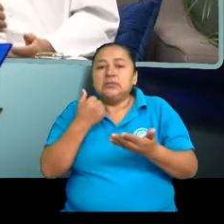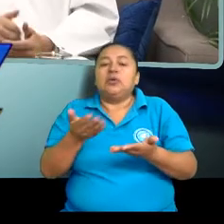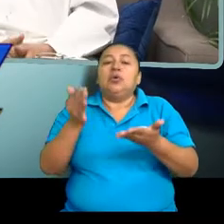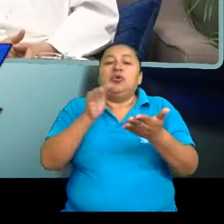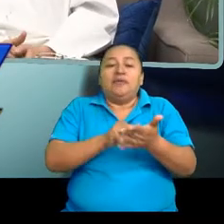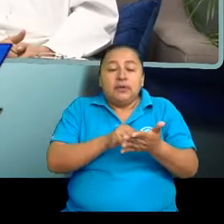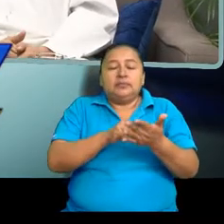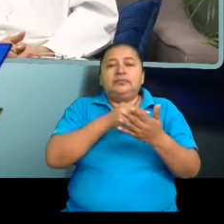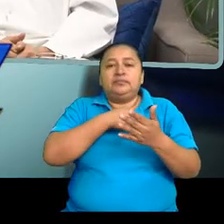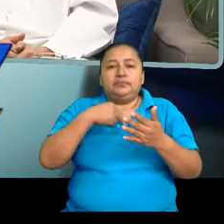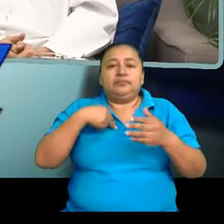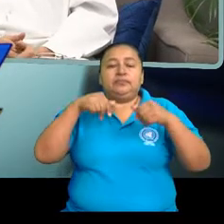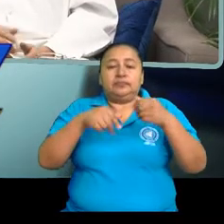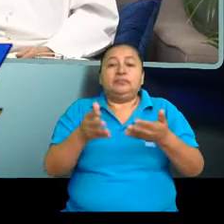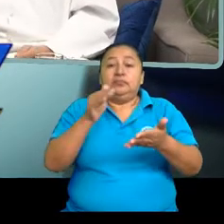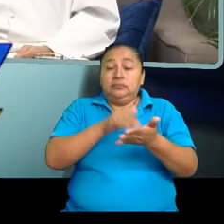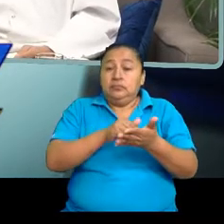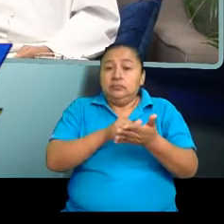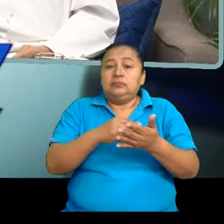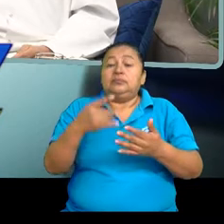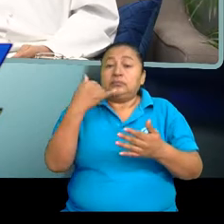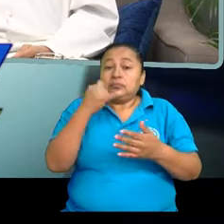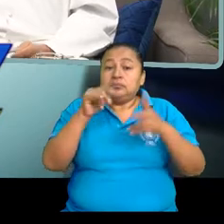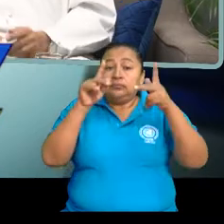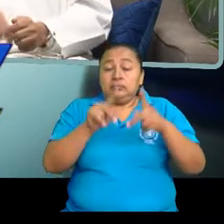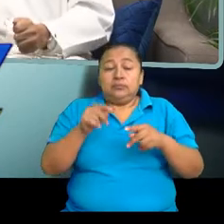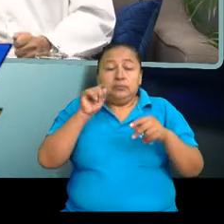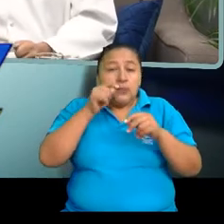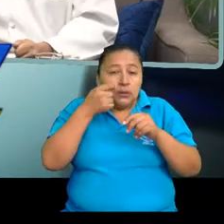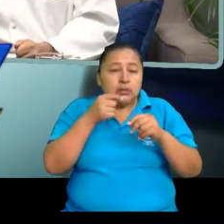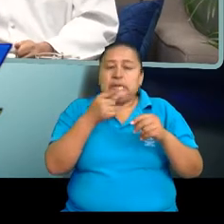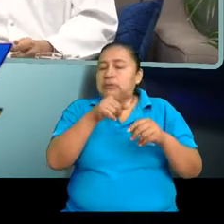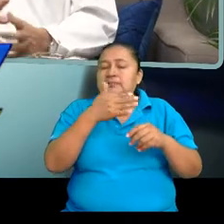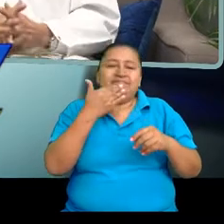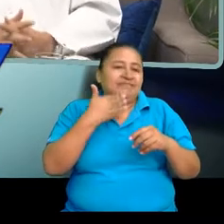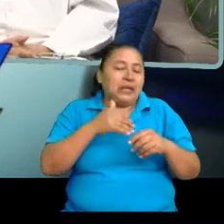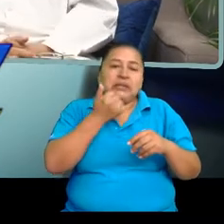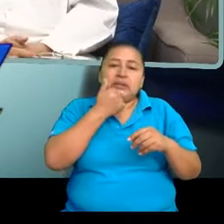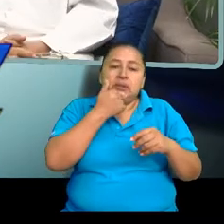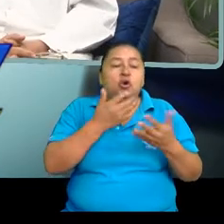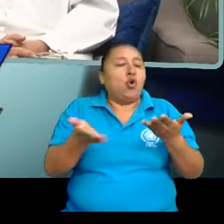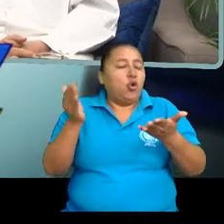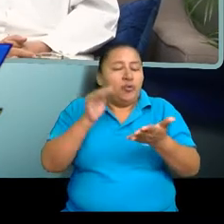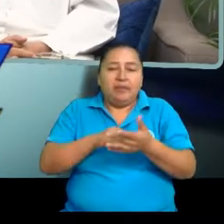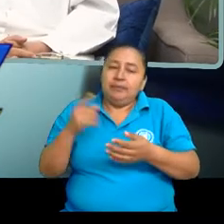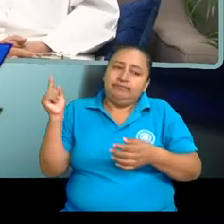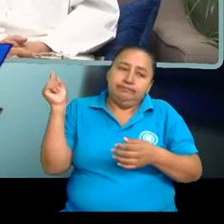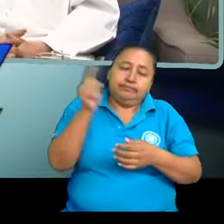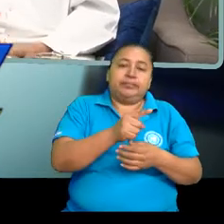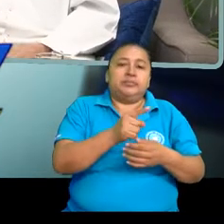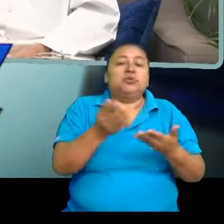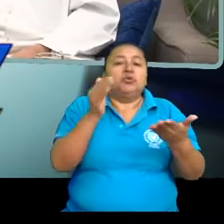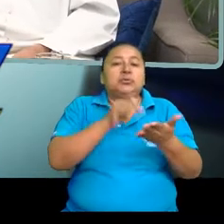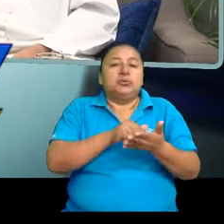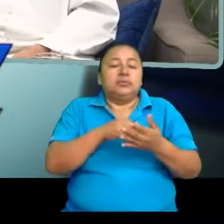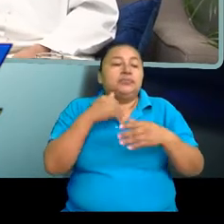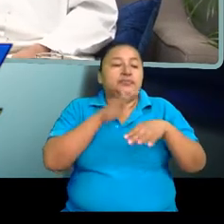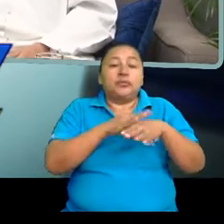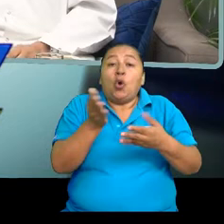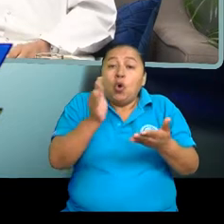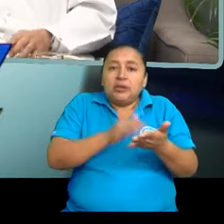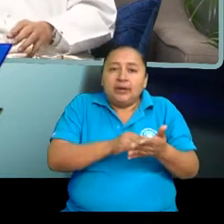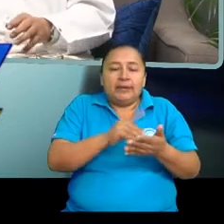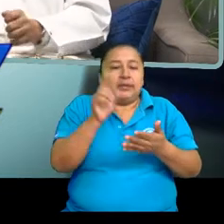en varias ocasiones, inclusive si alguien toma una muestra inadecuada, inmediatamente estamos encima para que no se